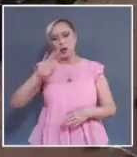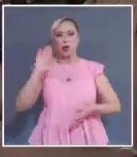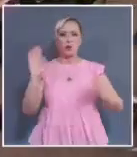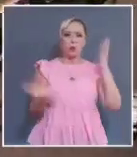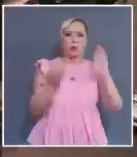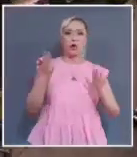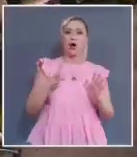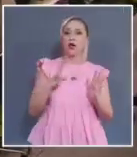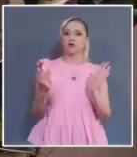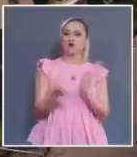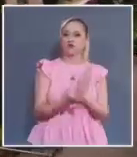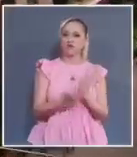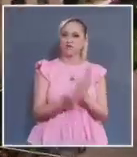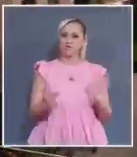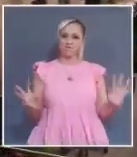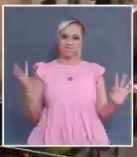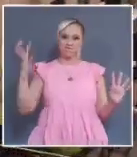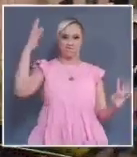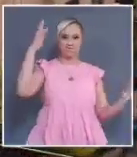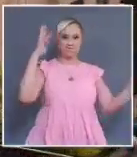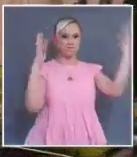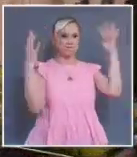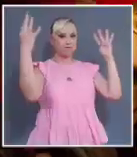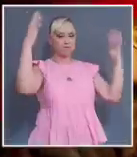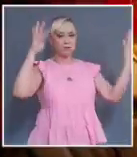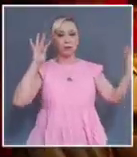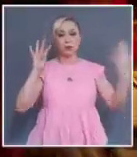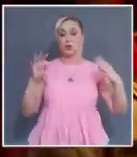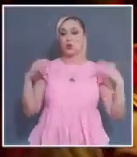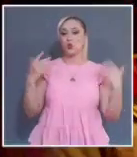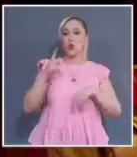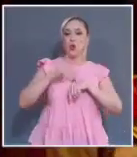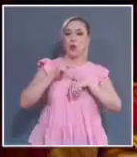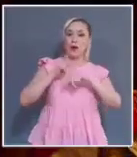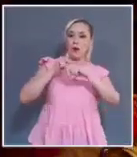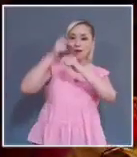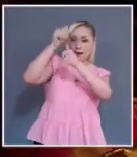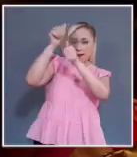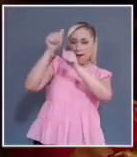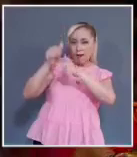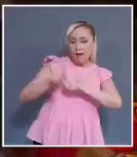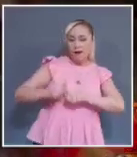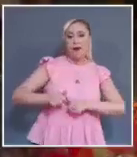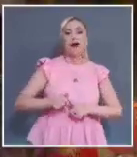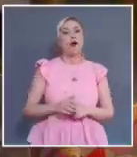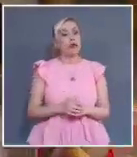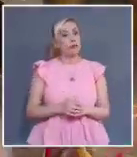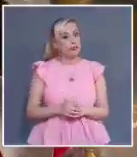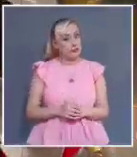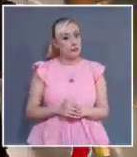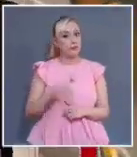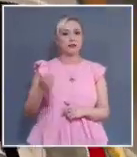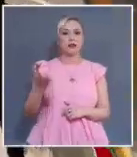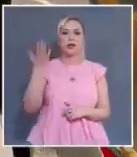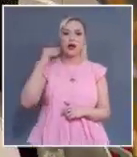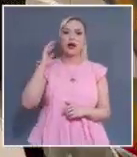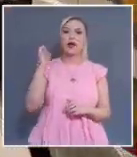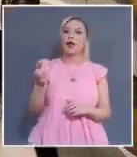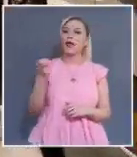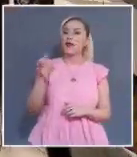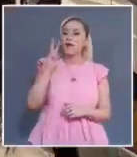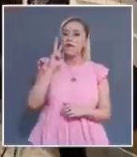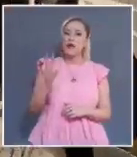con recubrimiento exterior e interior de cantera labrada. Con vocación de Museo de la Justicia, muestra la imponente obra de